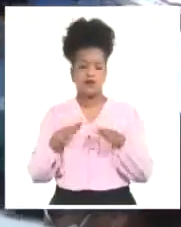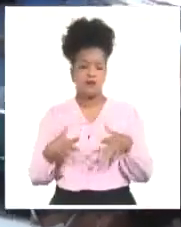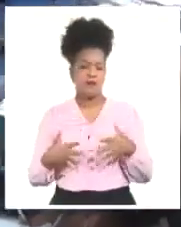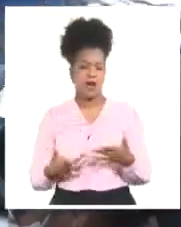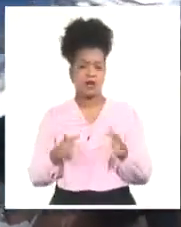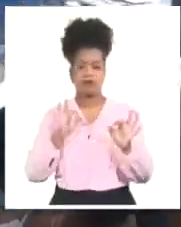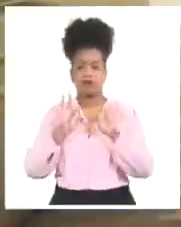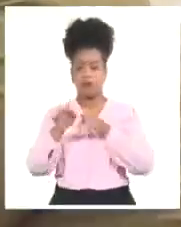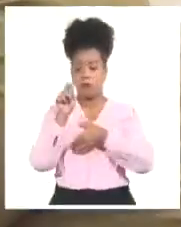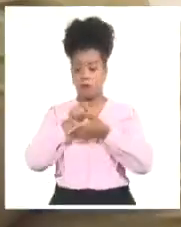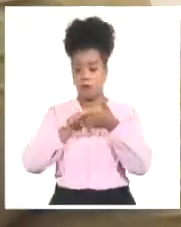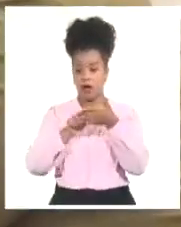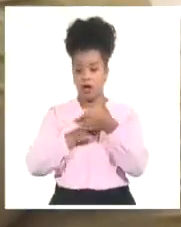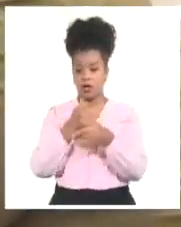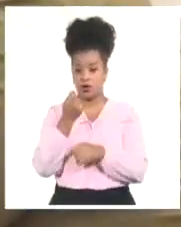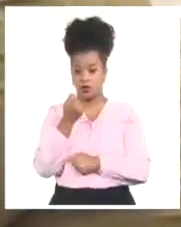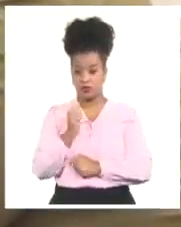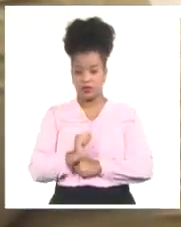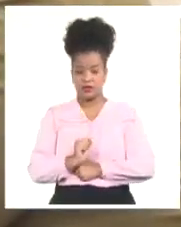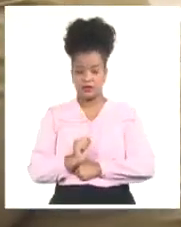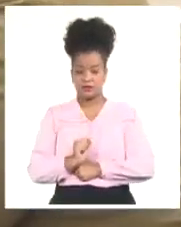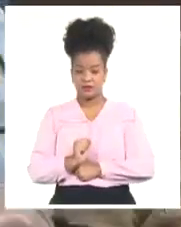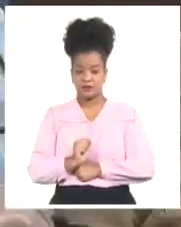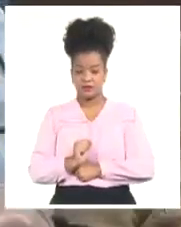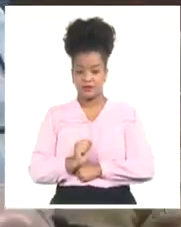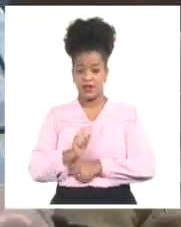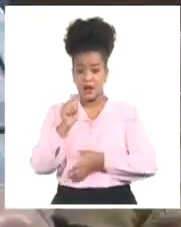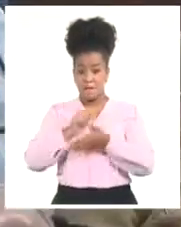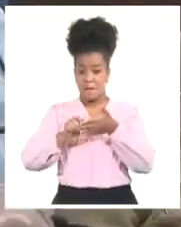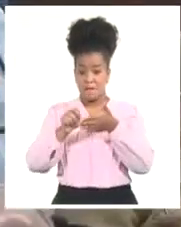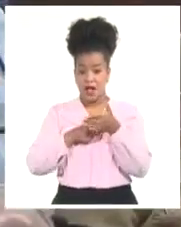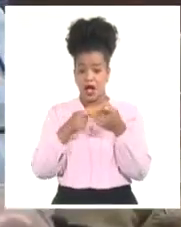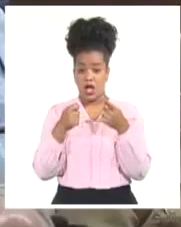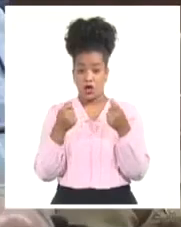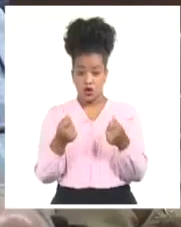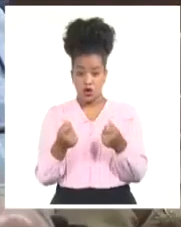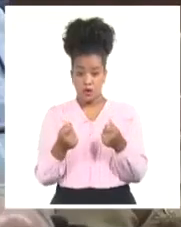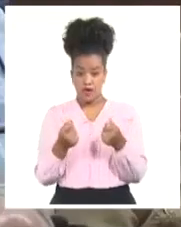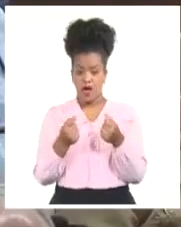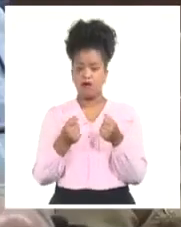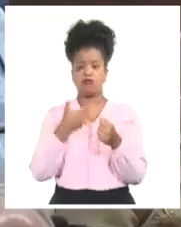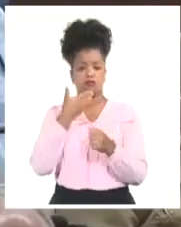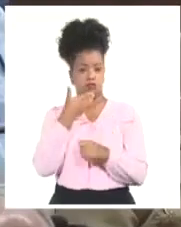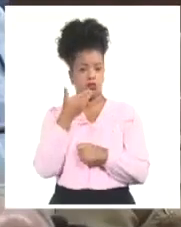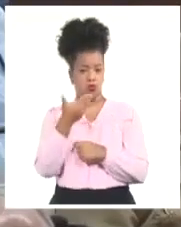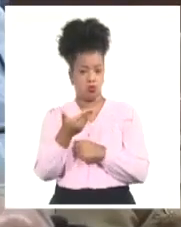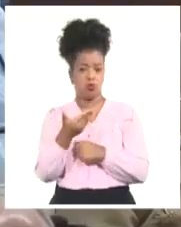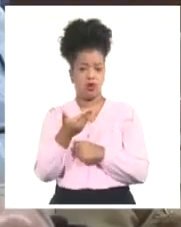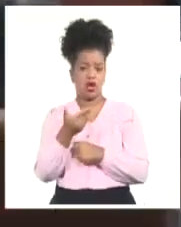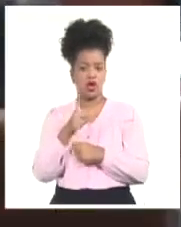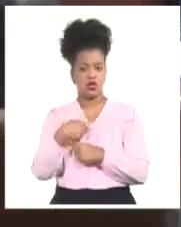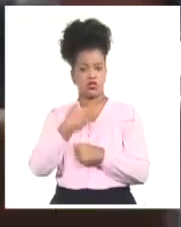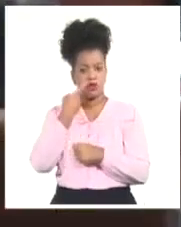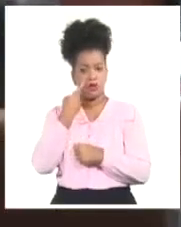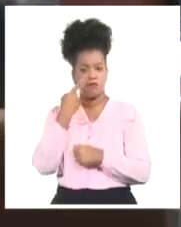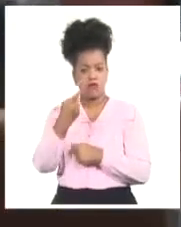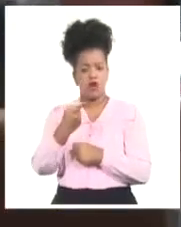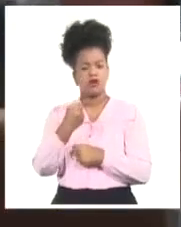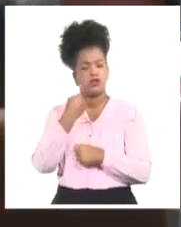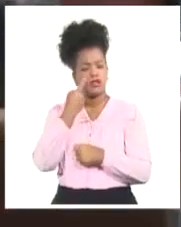ejecución del plan de la economía. La estrategia económica tiene una permanente actualización, es una estrategia, en nuestra apreciación,